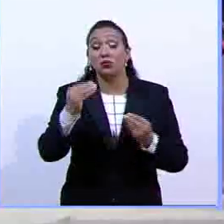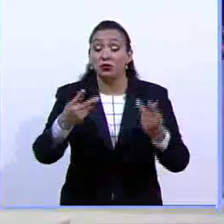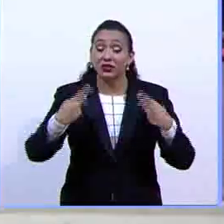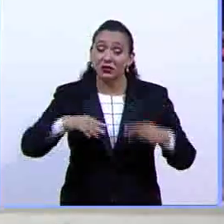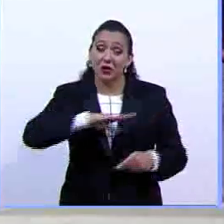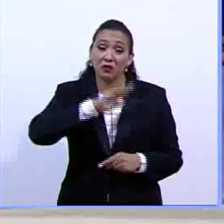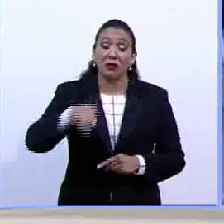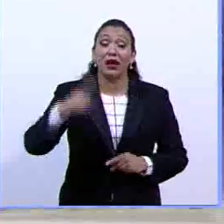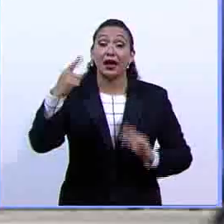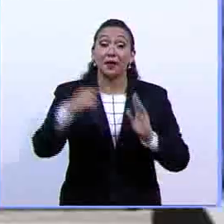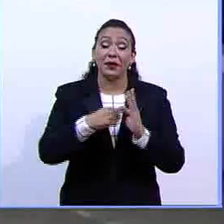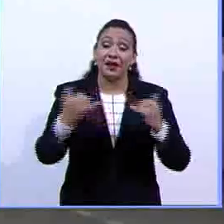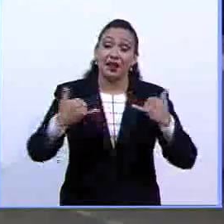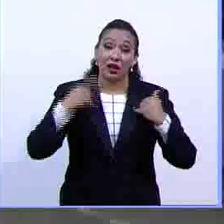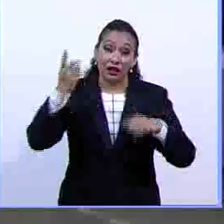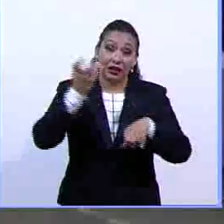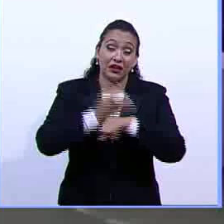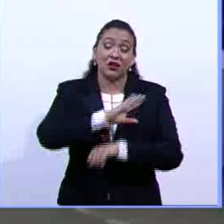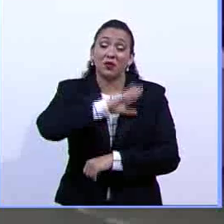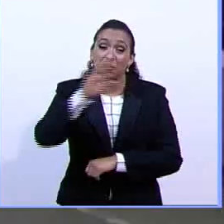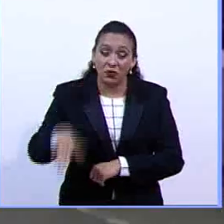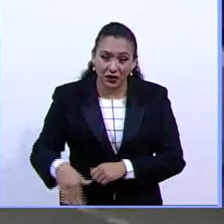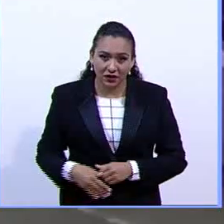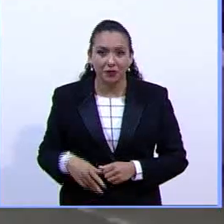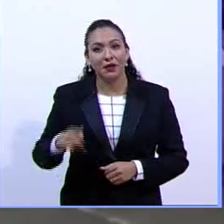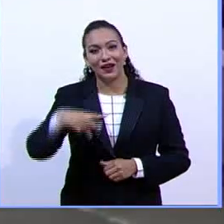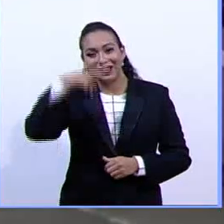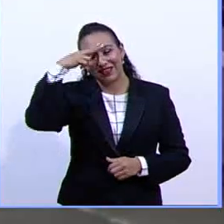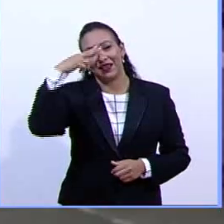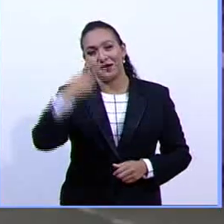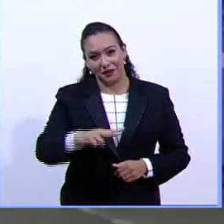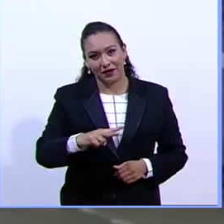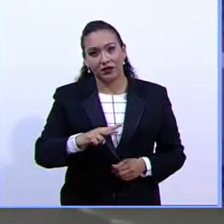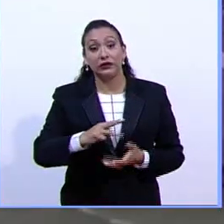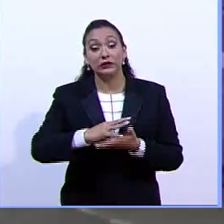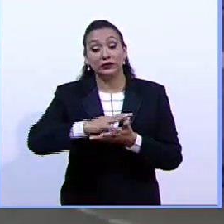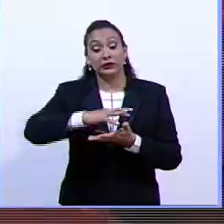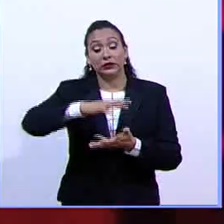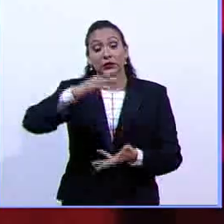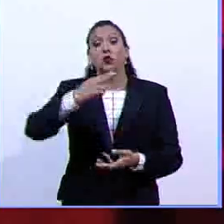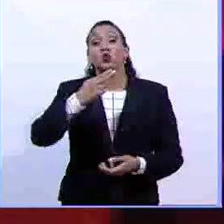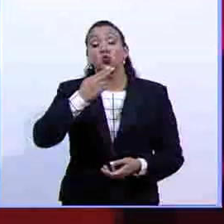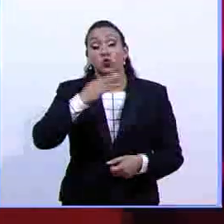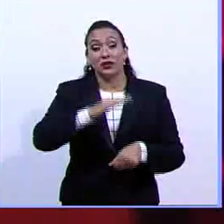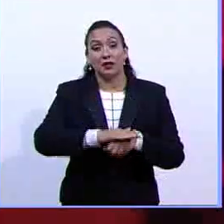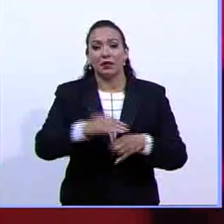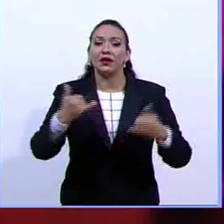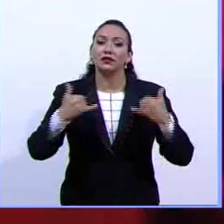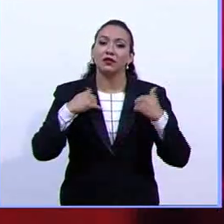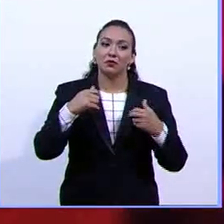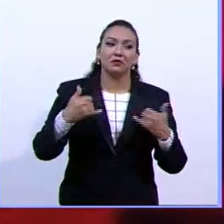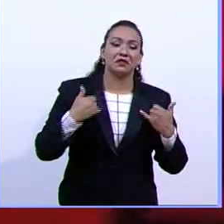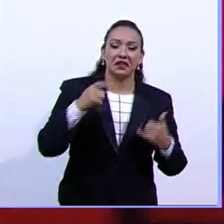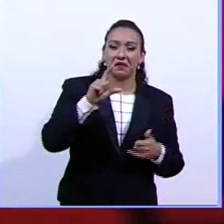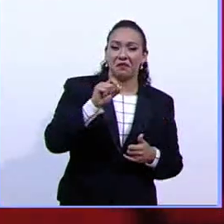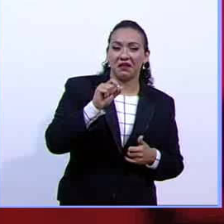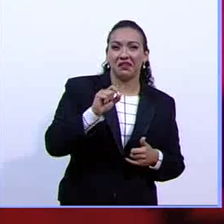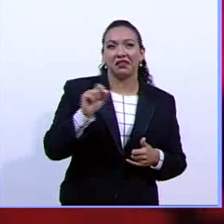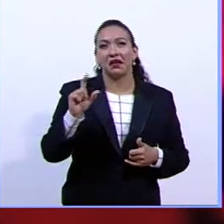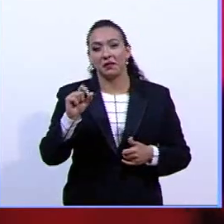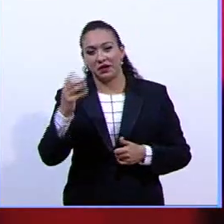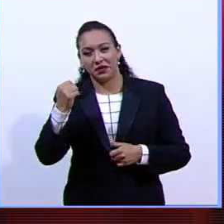1,000 adolescentes en Estados Unidos, mientras que en México se ha incrementado su consumo en jóvenes de entre 20 y 29